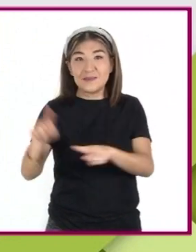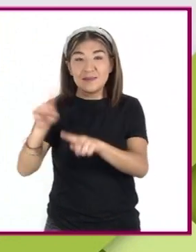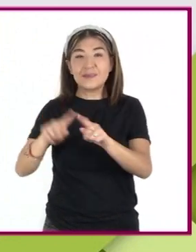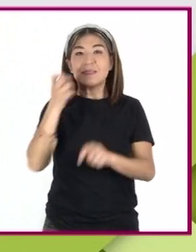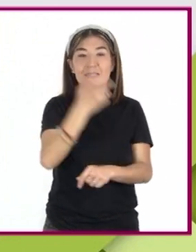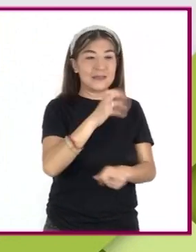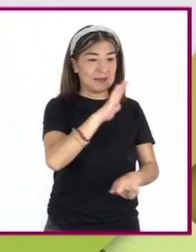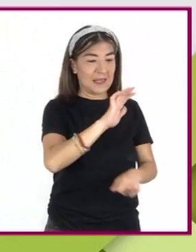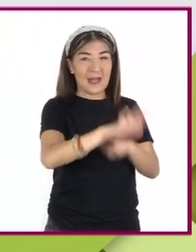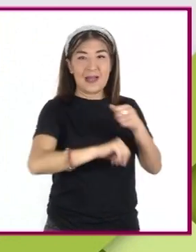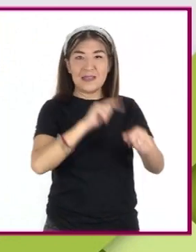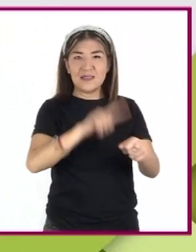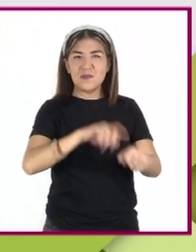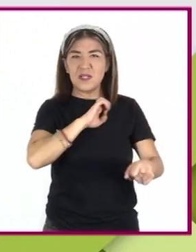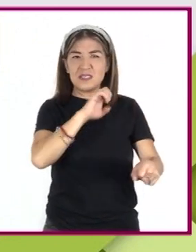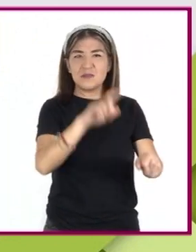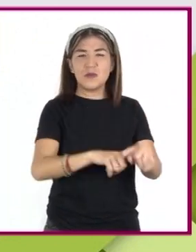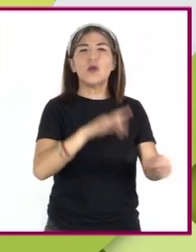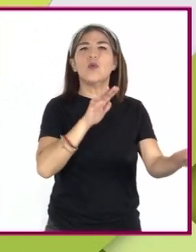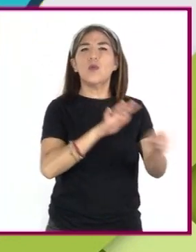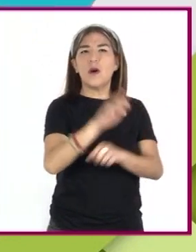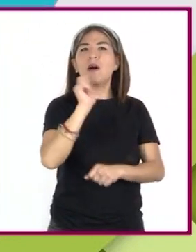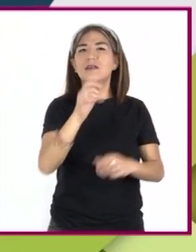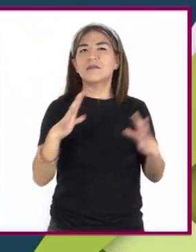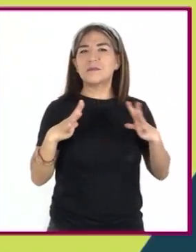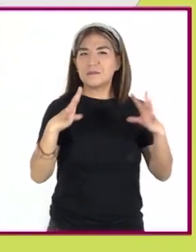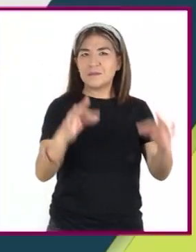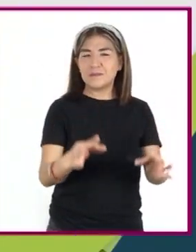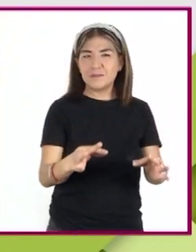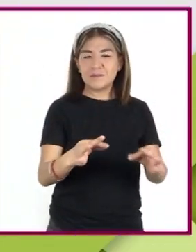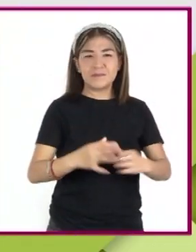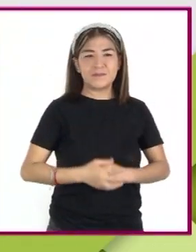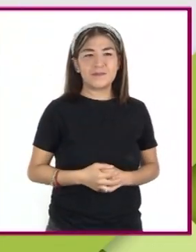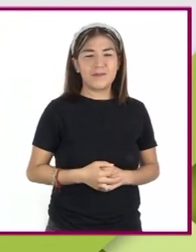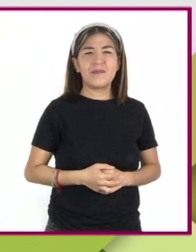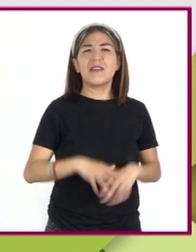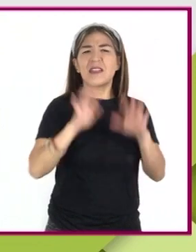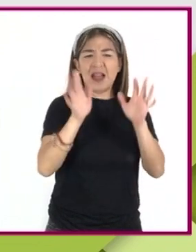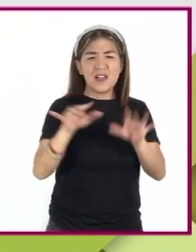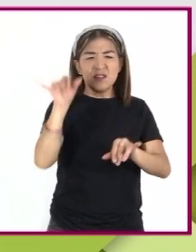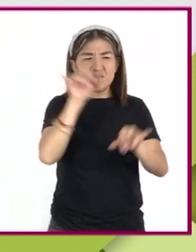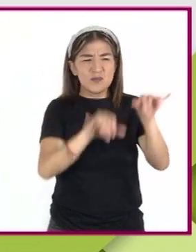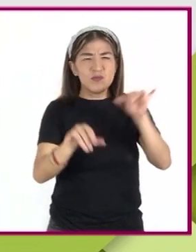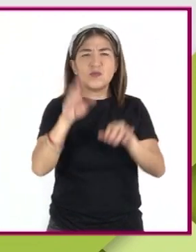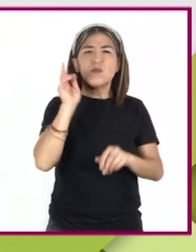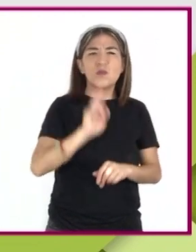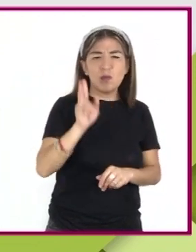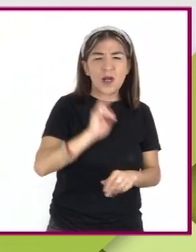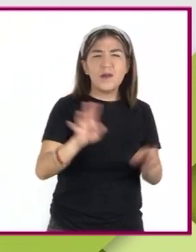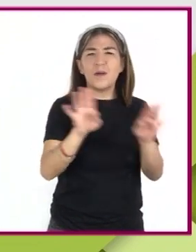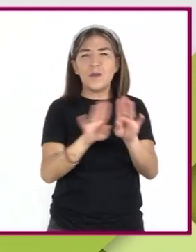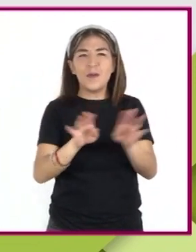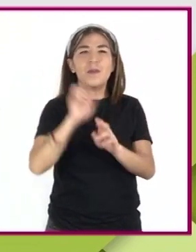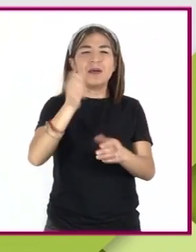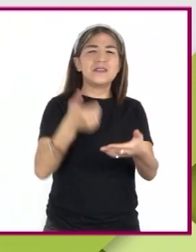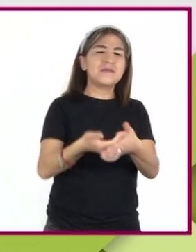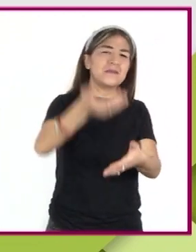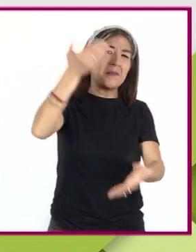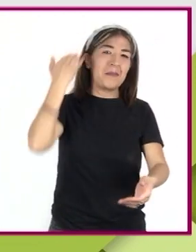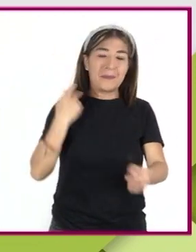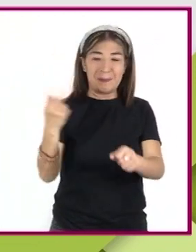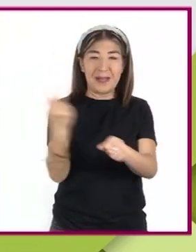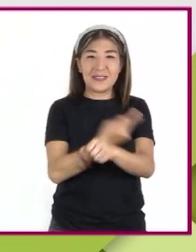especies deriva de un ancestro común. Se han realizado representaciones sobre el pasado de